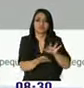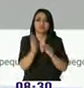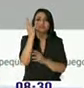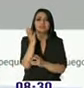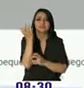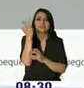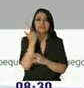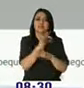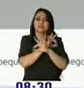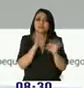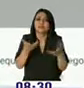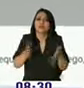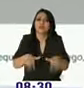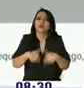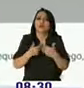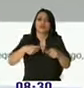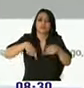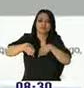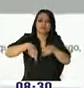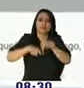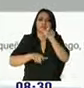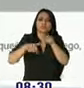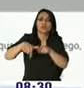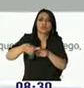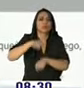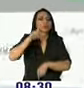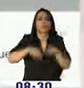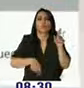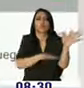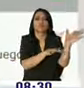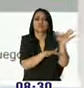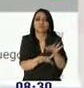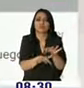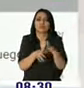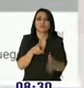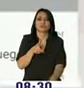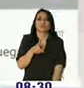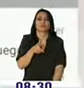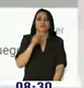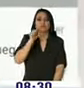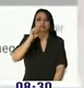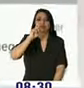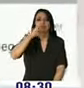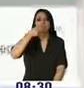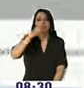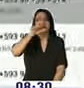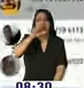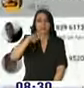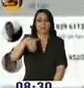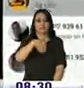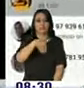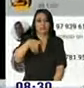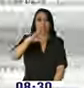No vale que pasen los carros ni personas por derrumbarse. Se queda, dicen, la Argelia Media, calle Copal y Chaco.